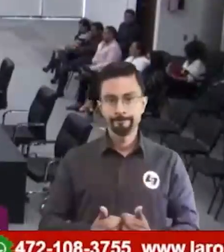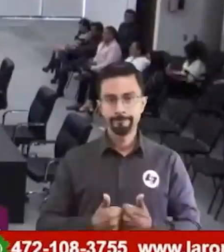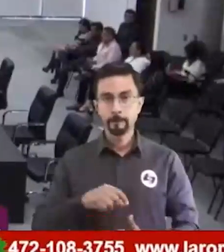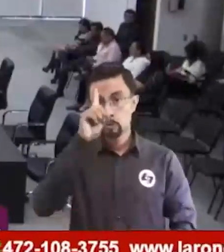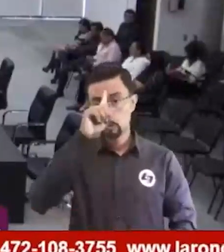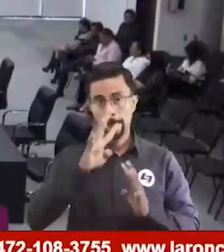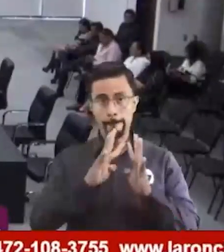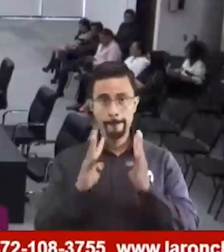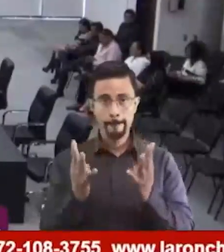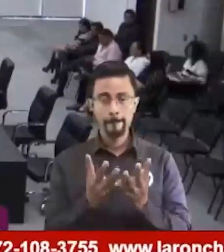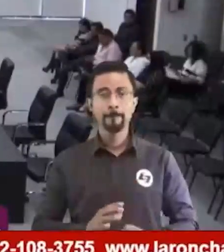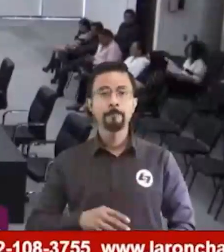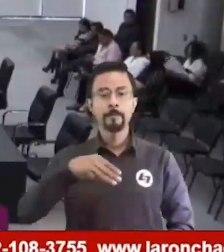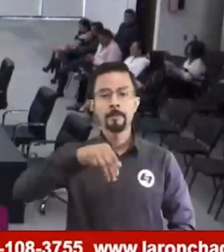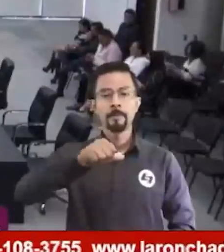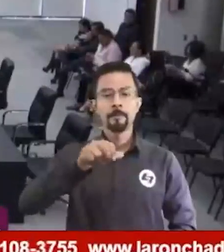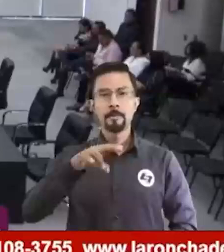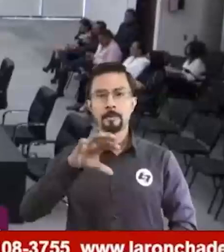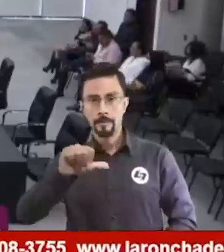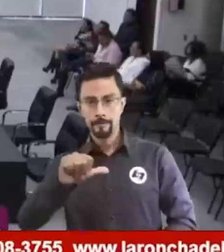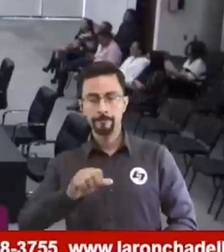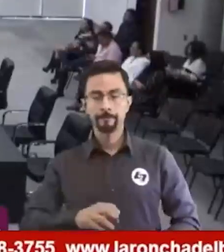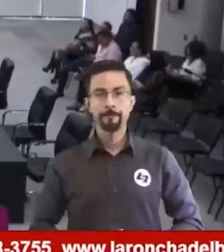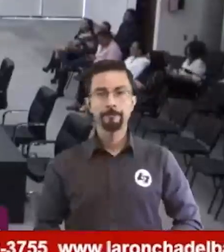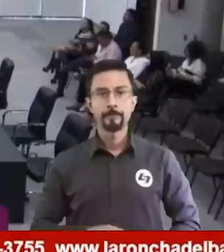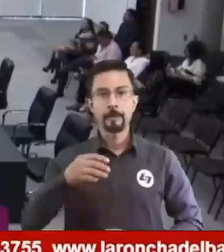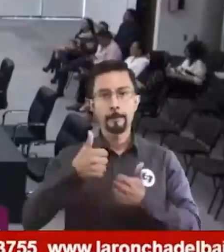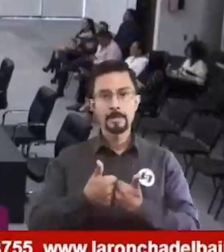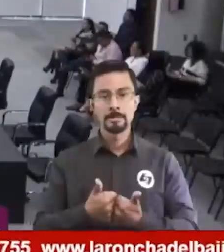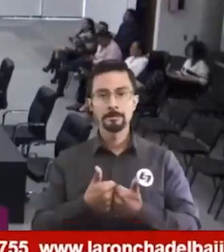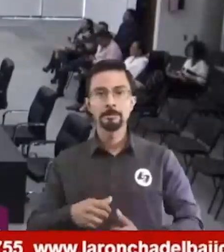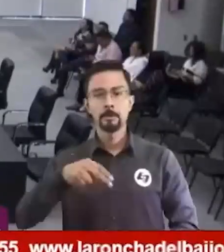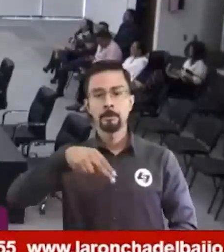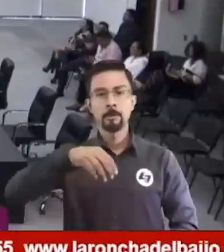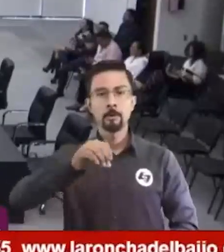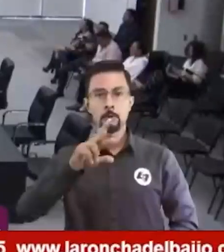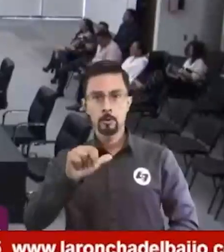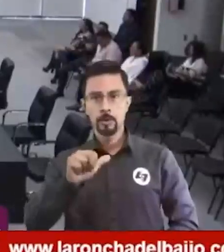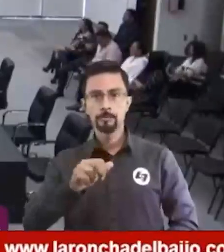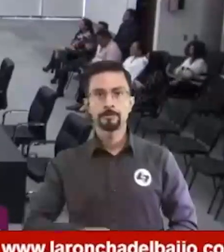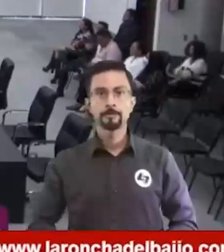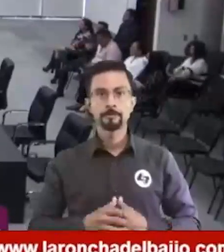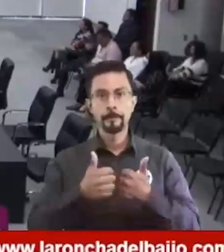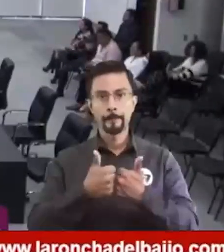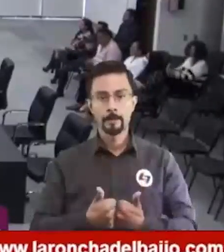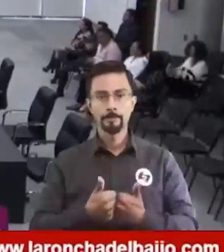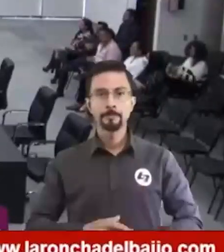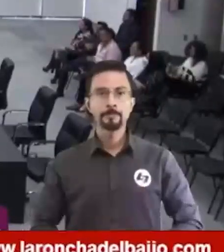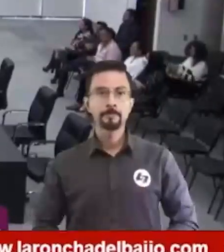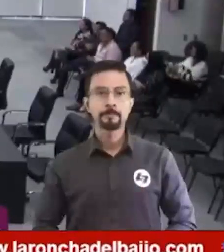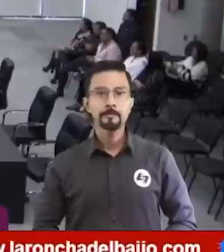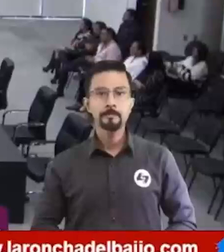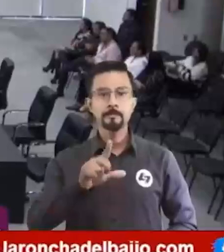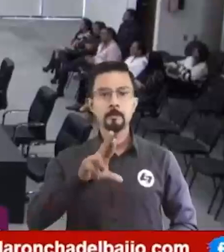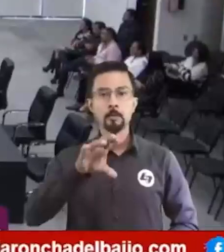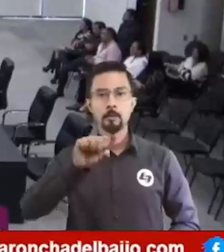Concepción estera sámano comisión de desarrollo institucional y servicio profesional electoral Gustavo hernándes comisión especial